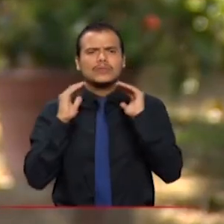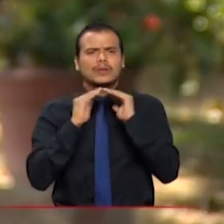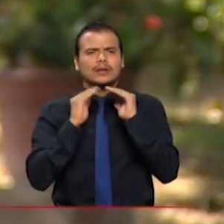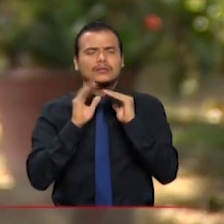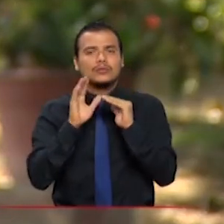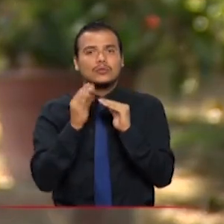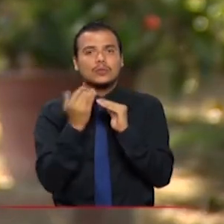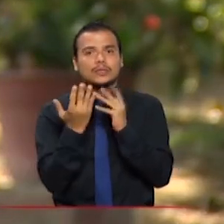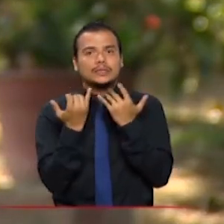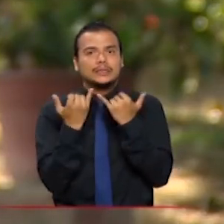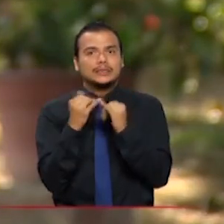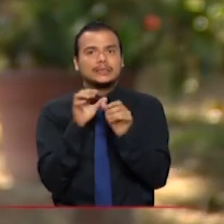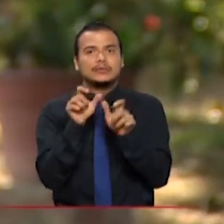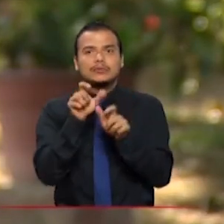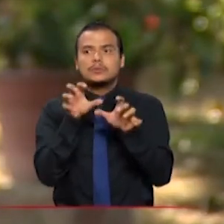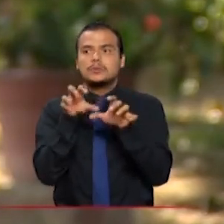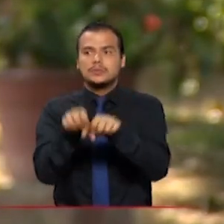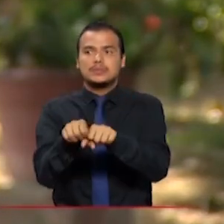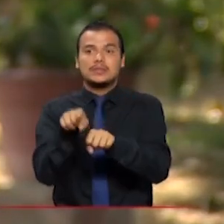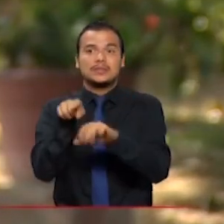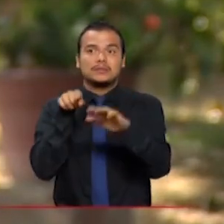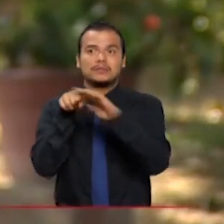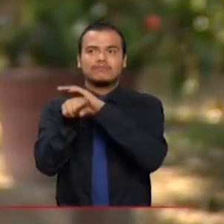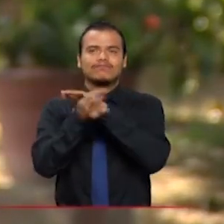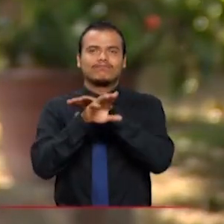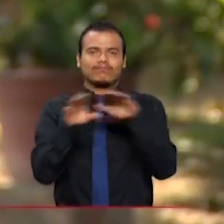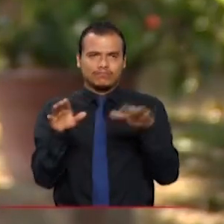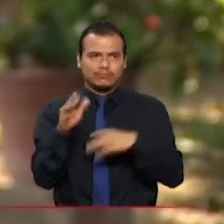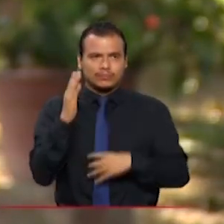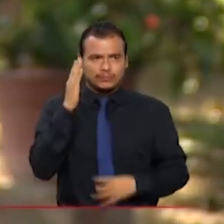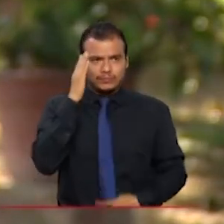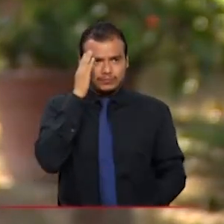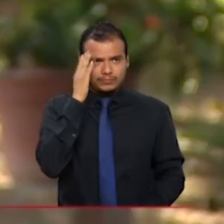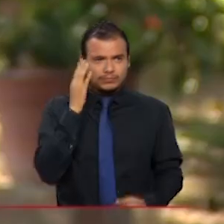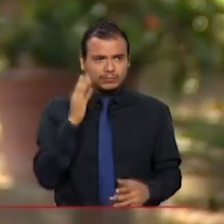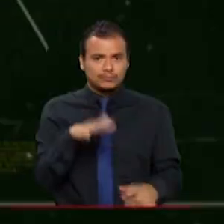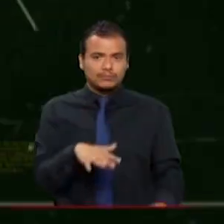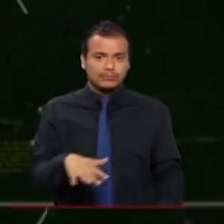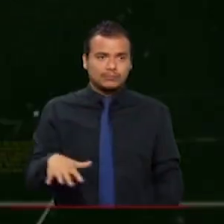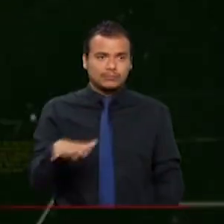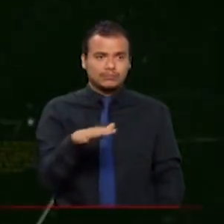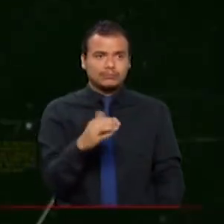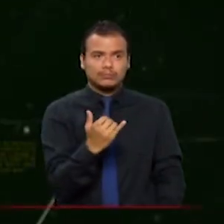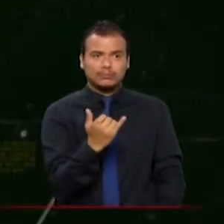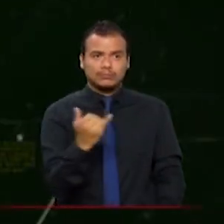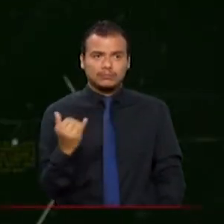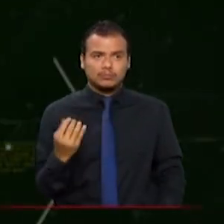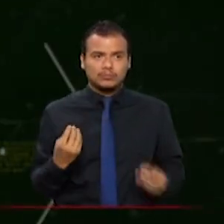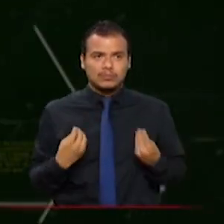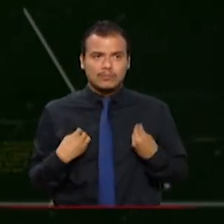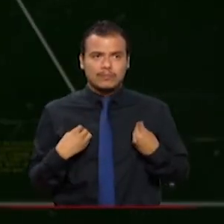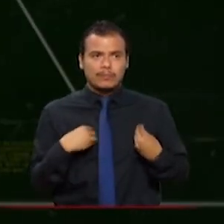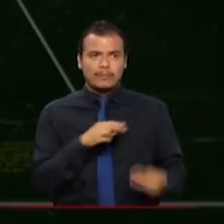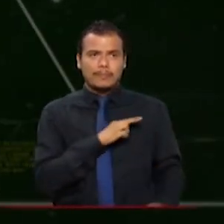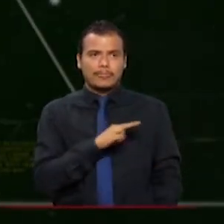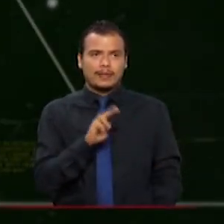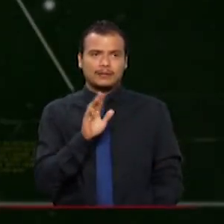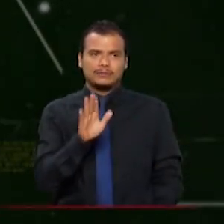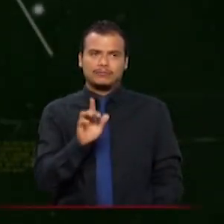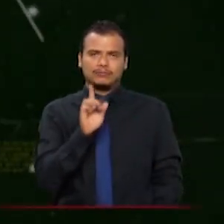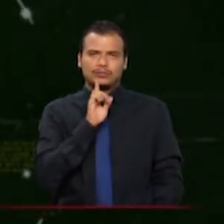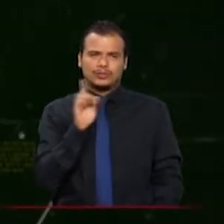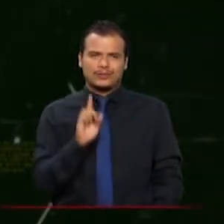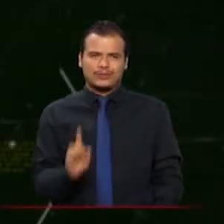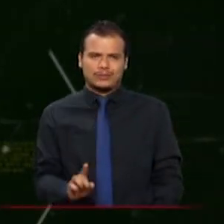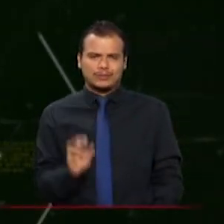en cautiverio como mascota y se les fugó, ya que este animal no es propio de esta zona del Valle del Cauca. Es un